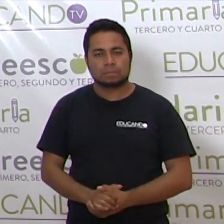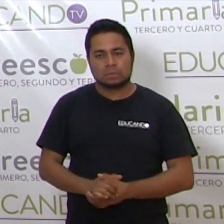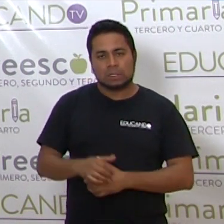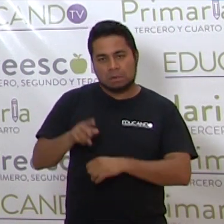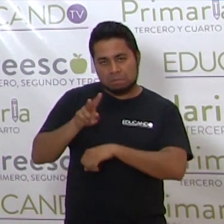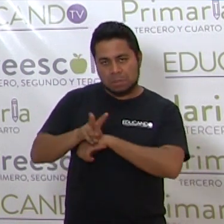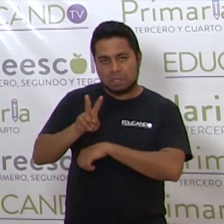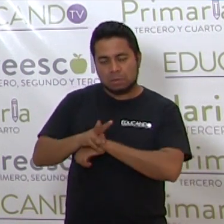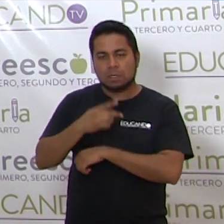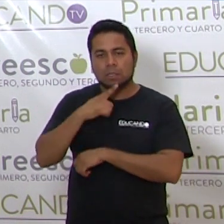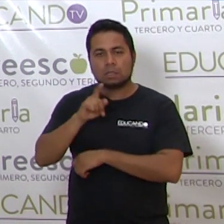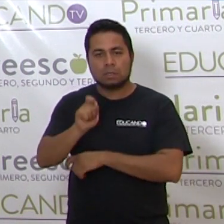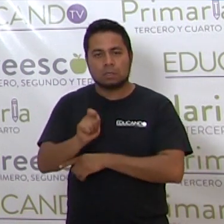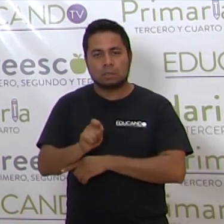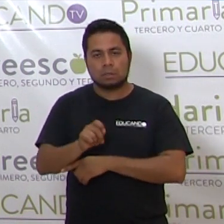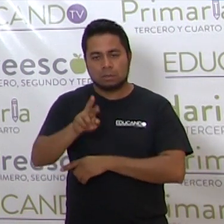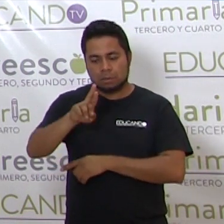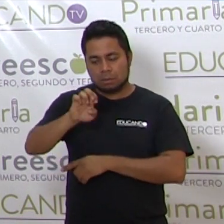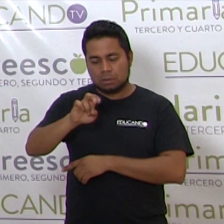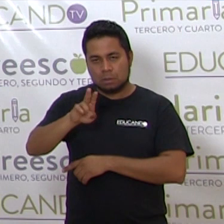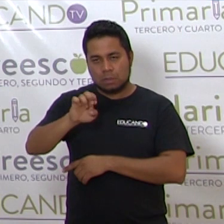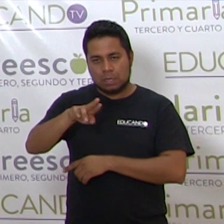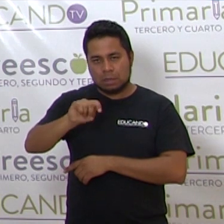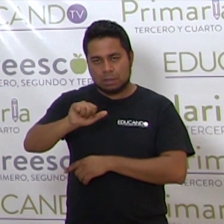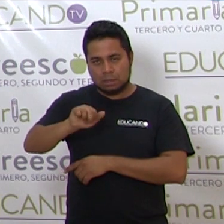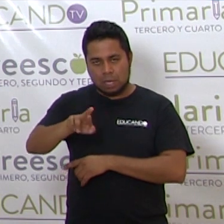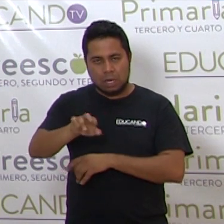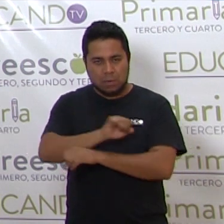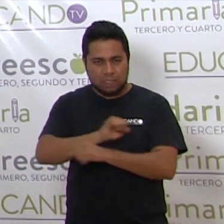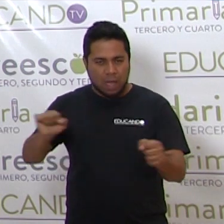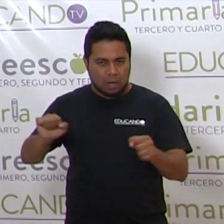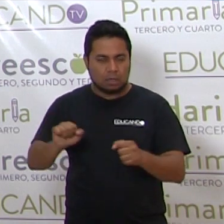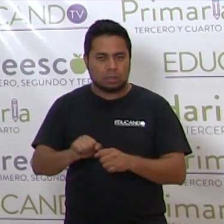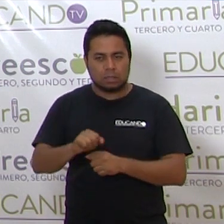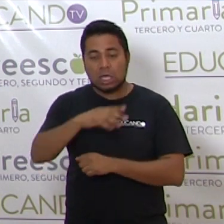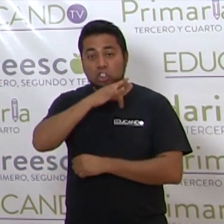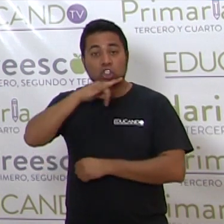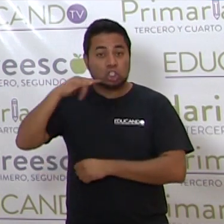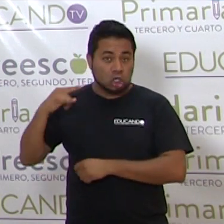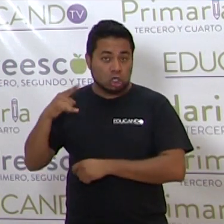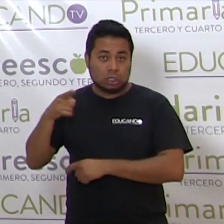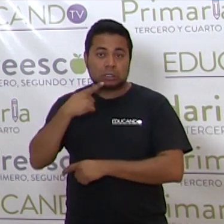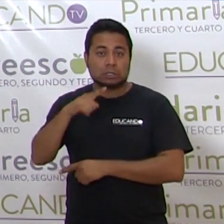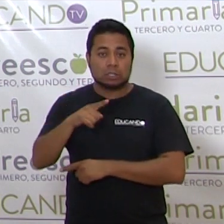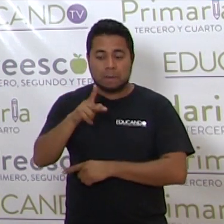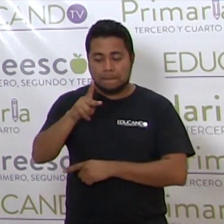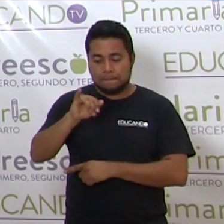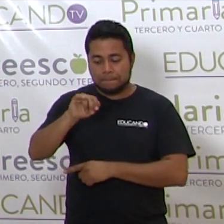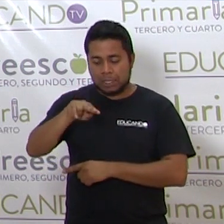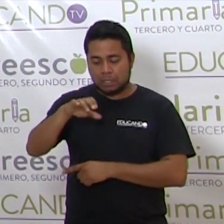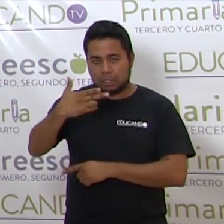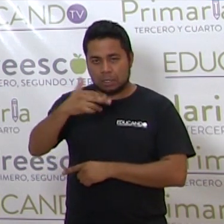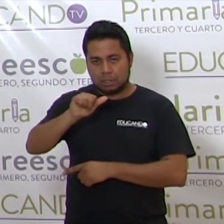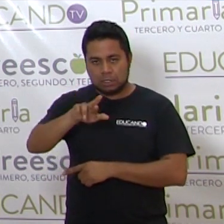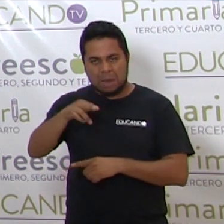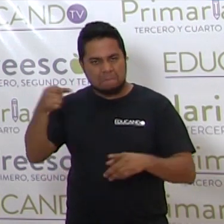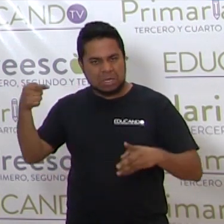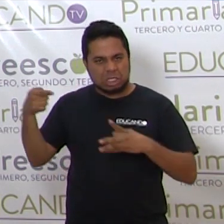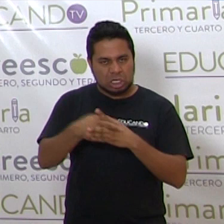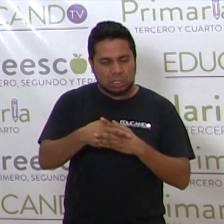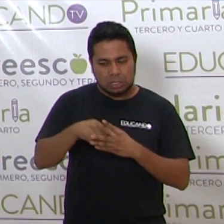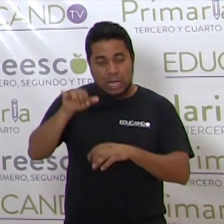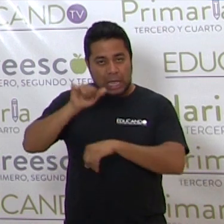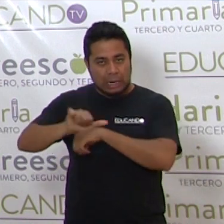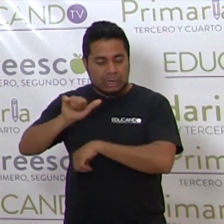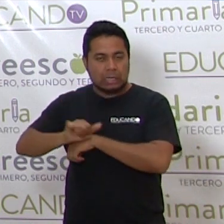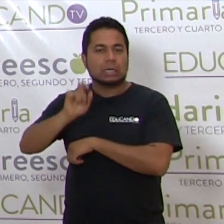venezuela se le dice reventar en chile pinchar y en